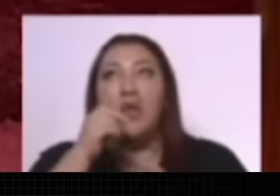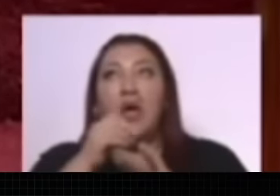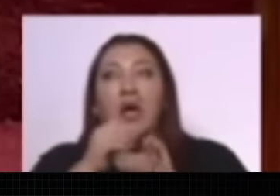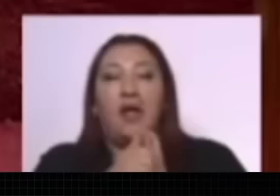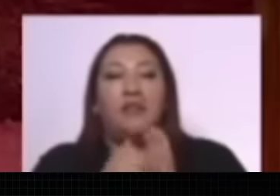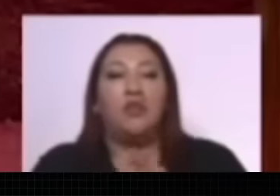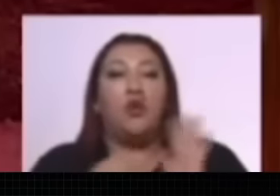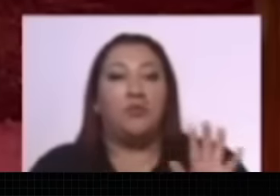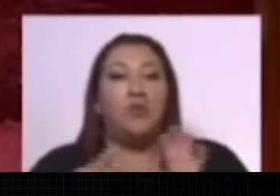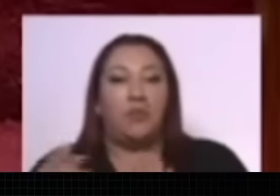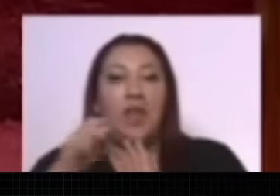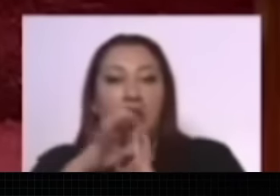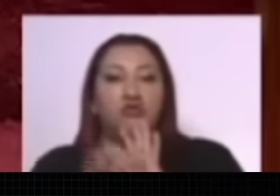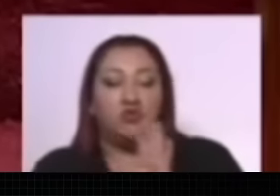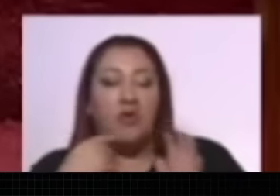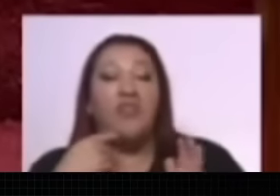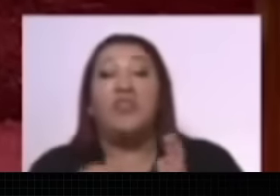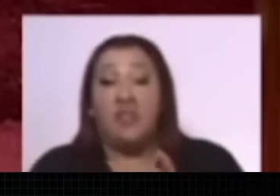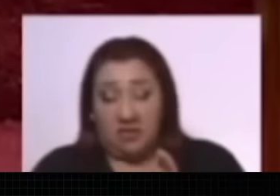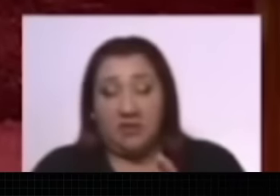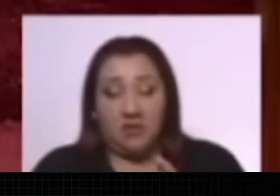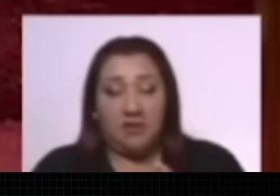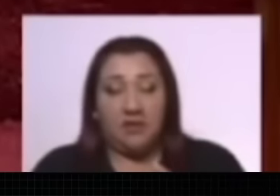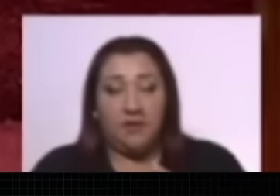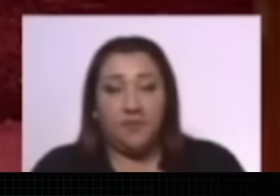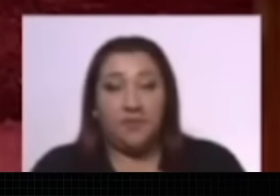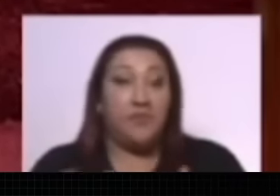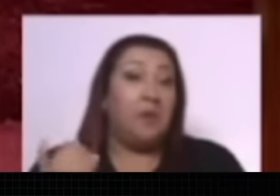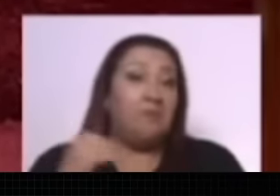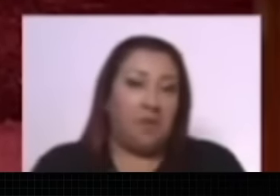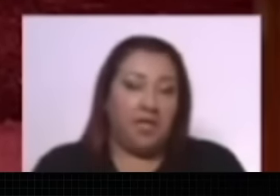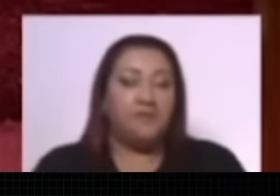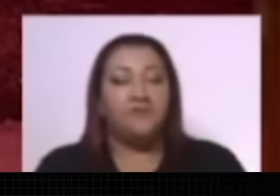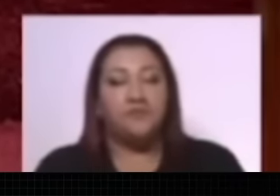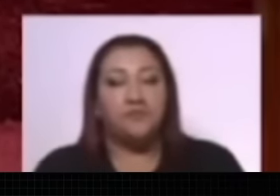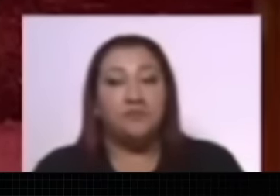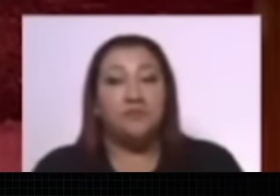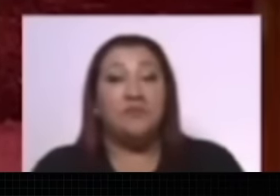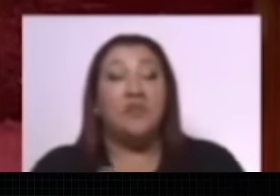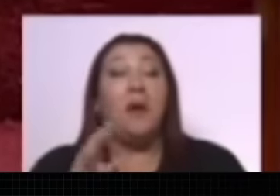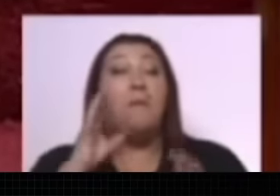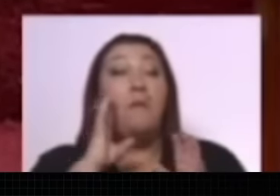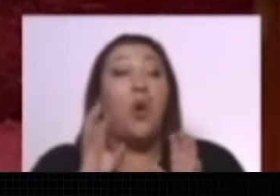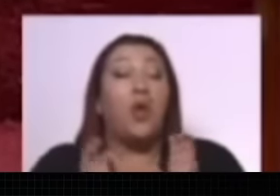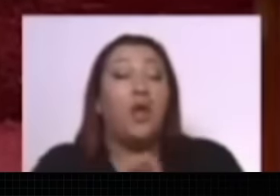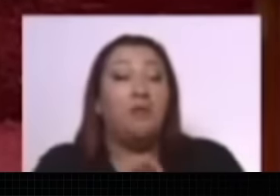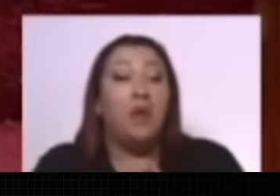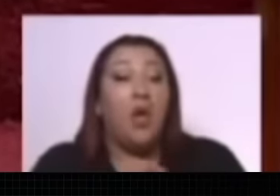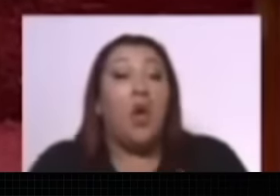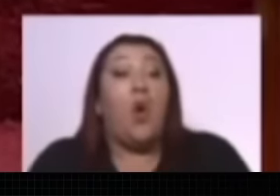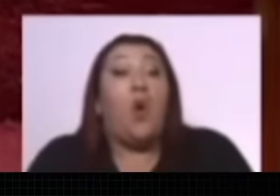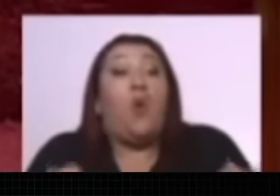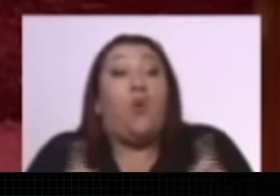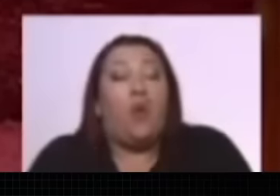la Constitución. Y dice, en caso de